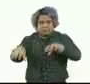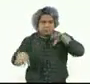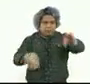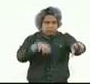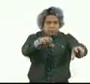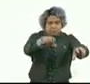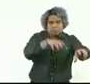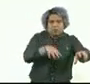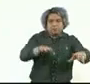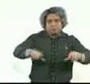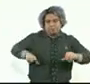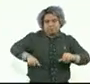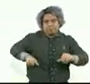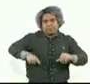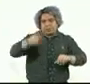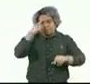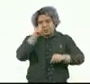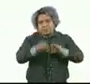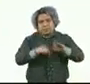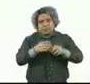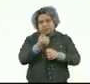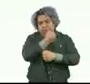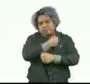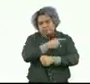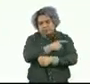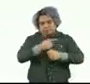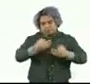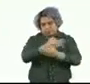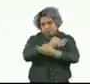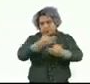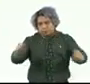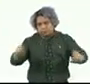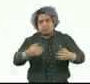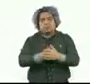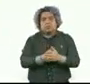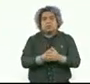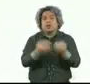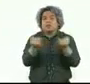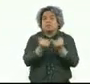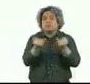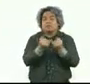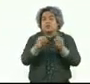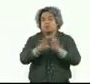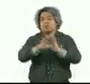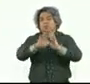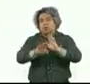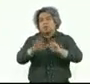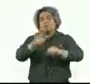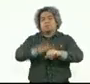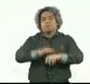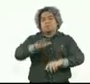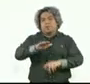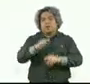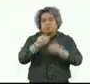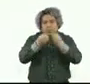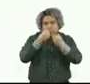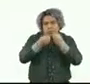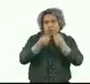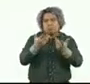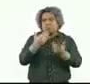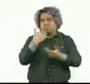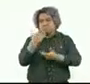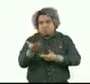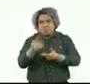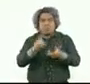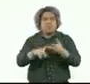de la ciudad, que es la promoción de la salud, en particular lo que tiene que ver con alimentación saludable